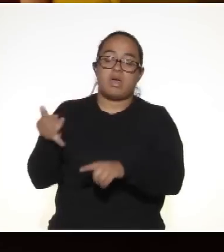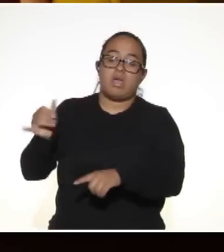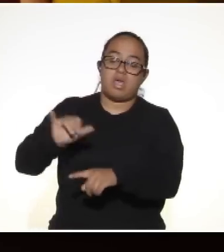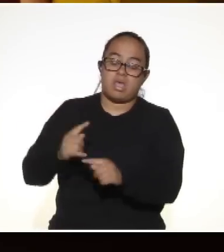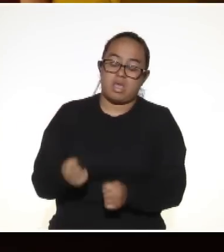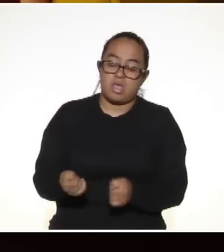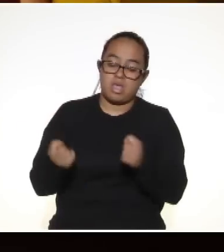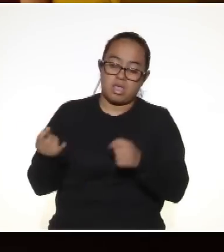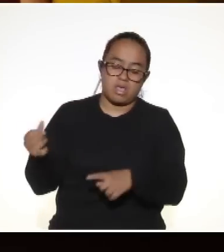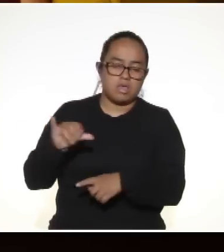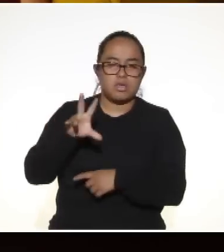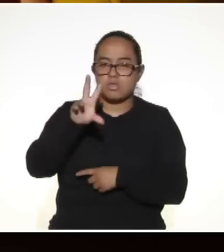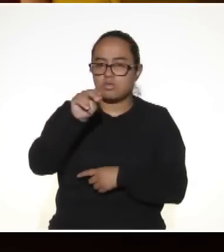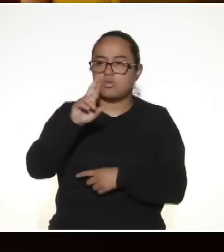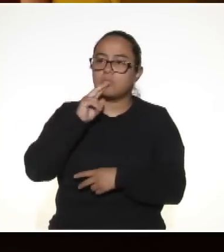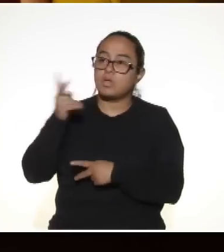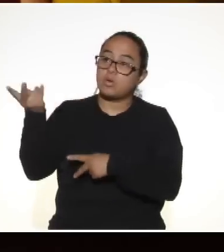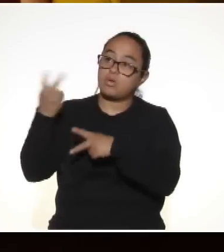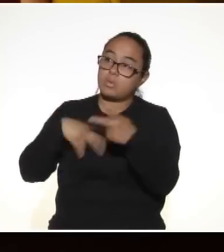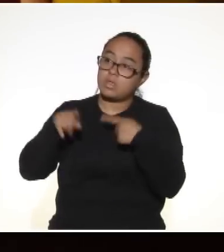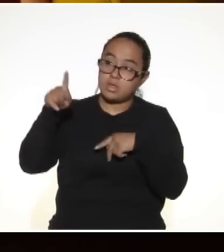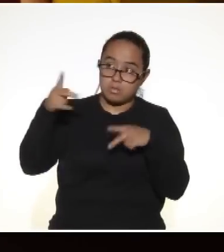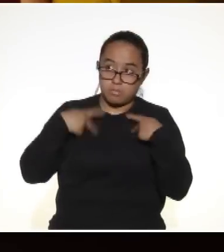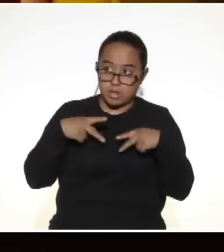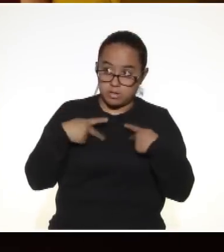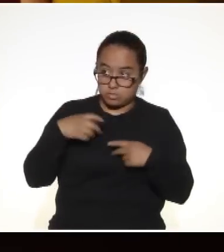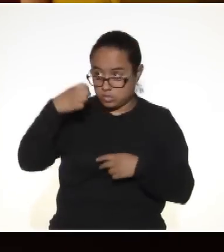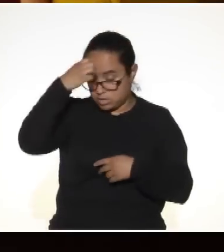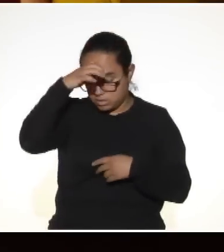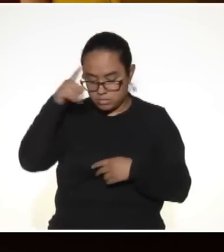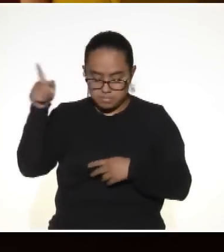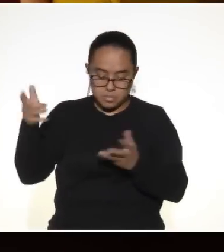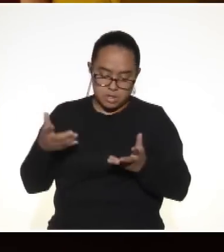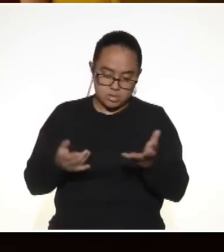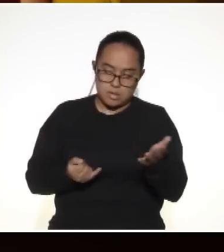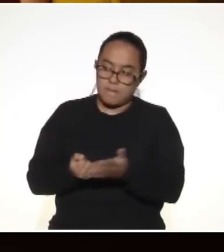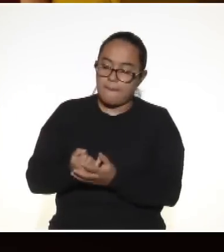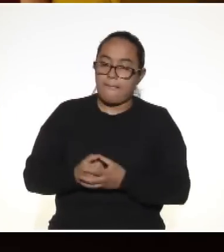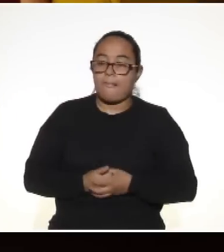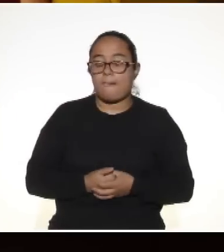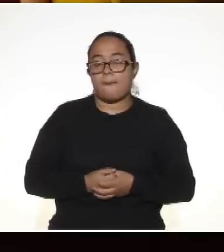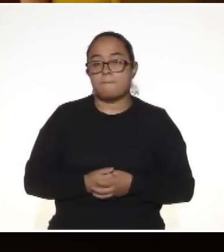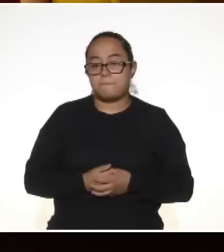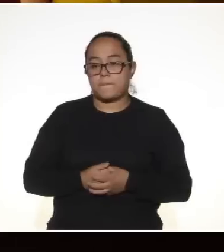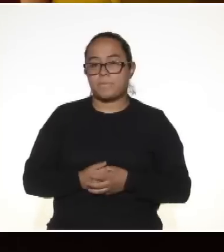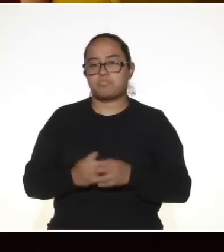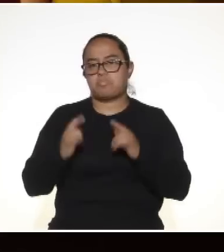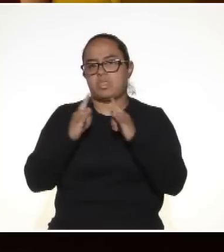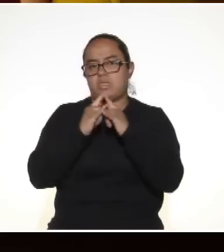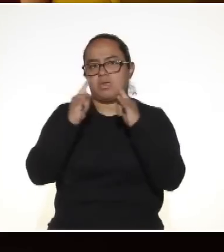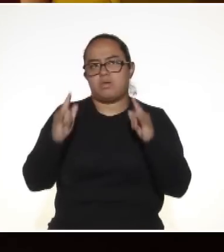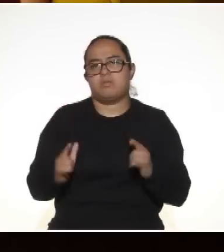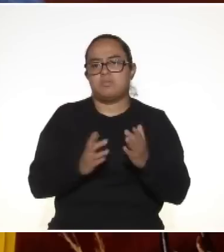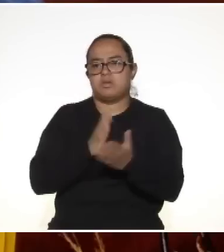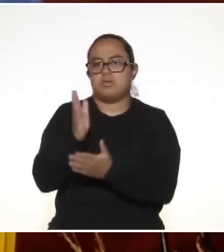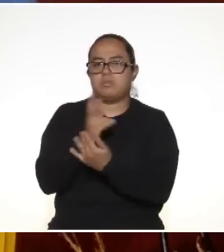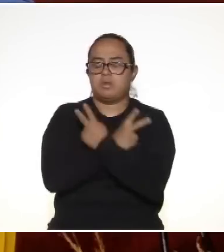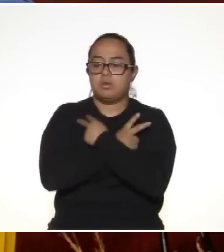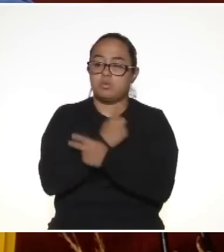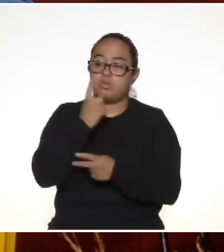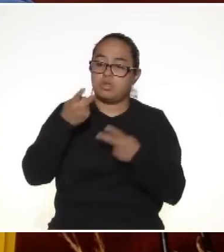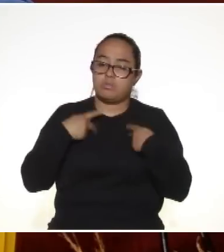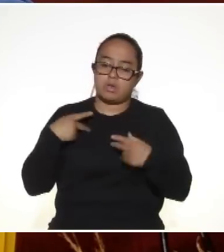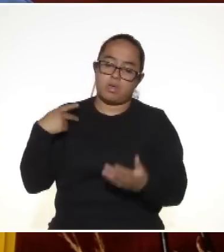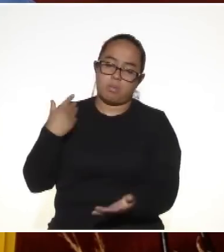de antiséptico. Espera a que llegue la ayuda y ellos ya tomarán las decisiones. ¿Sí? Ok, estamos en un campamento de vacaciones, alguien se cae de